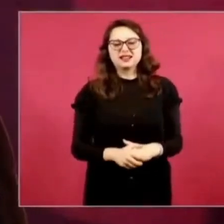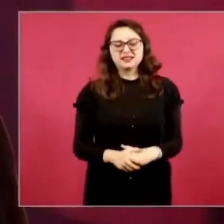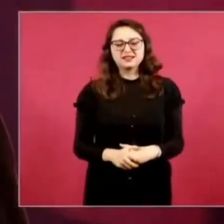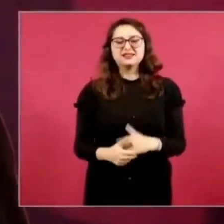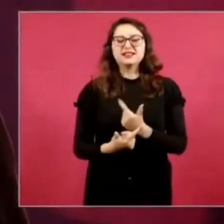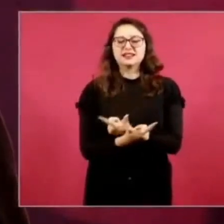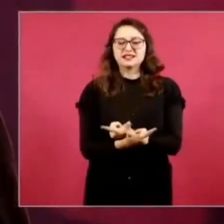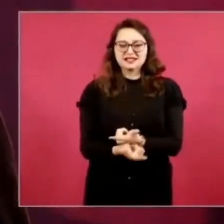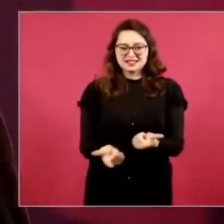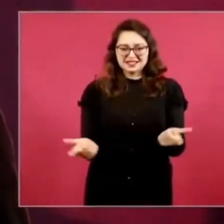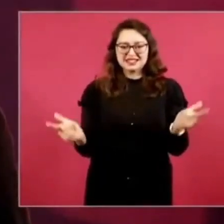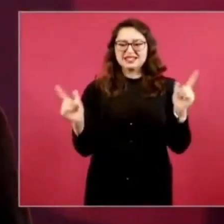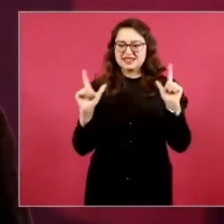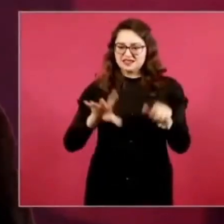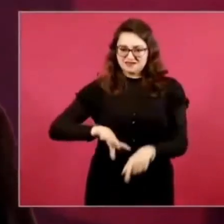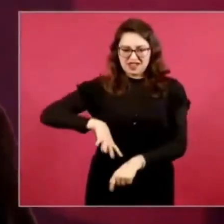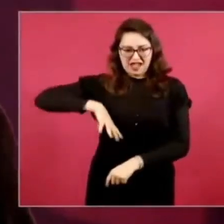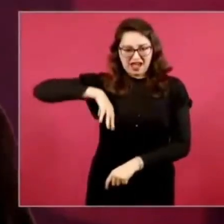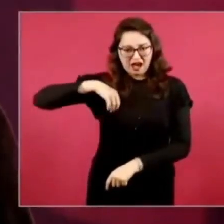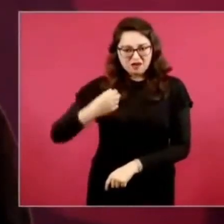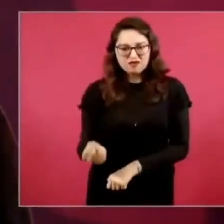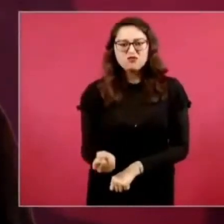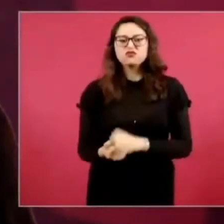La del zorro en el gallinero.